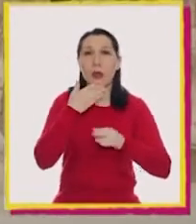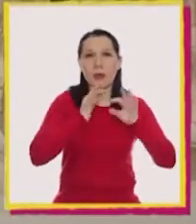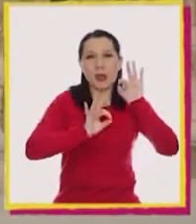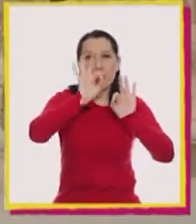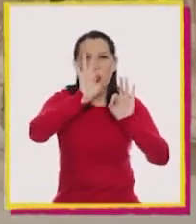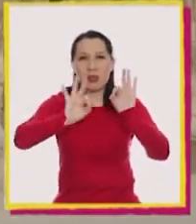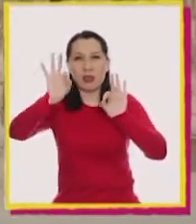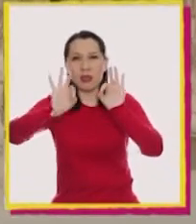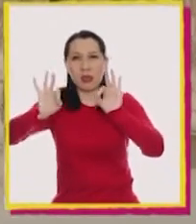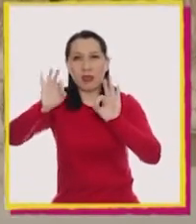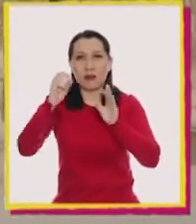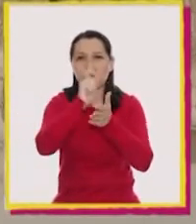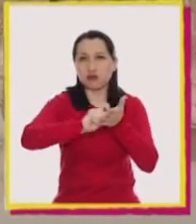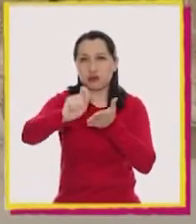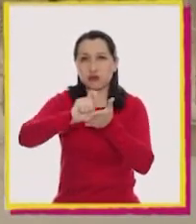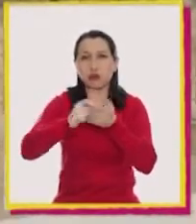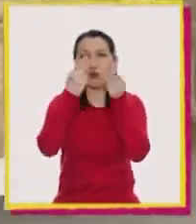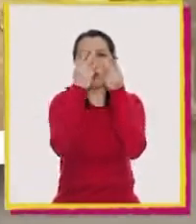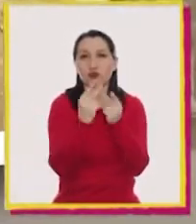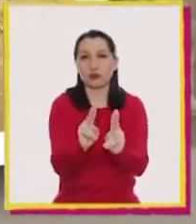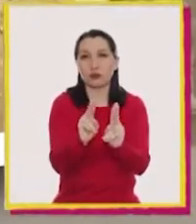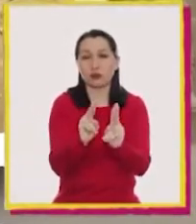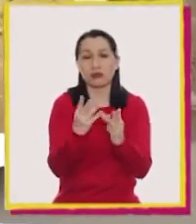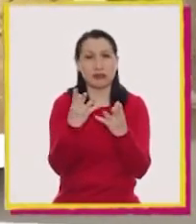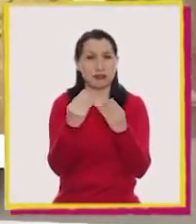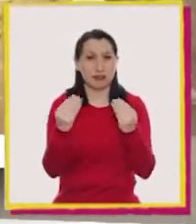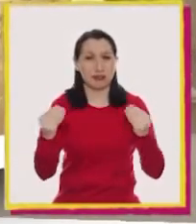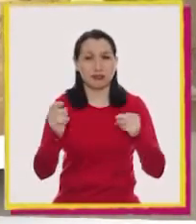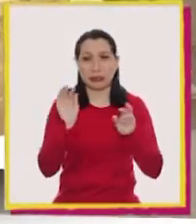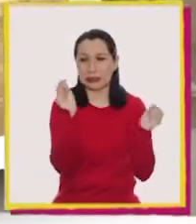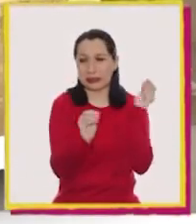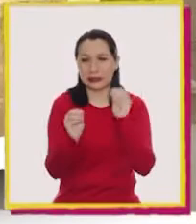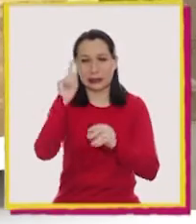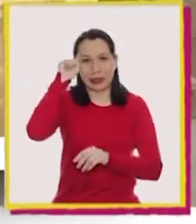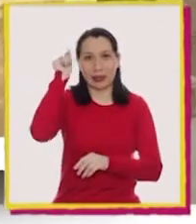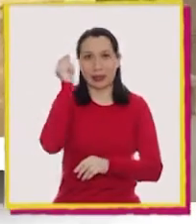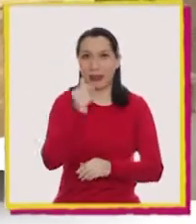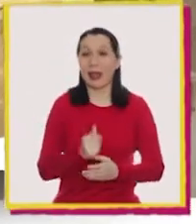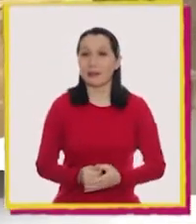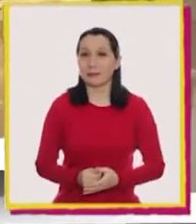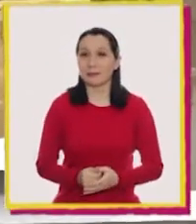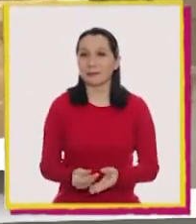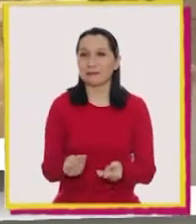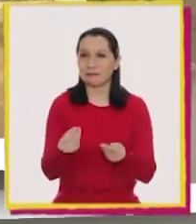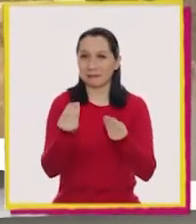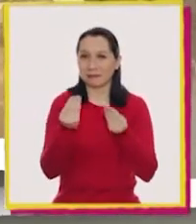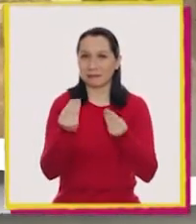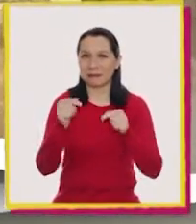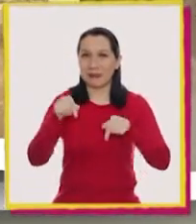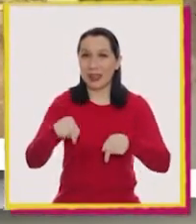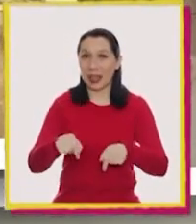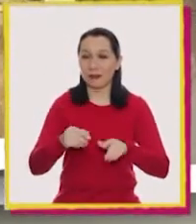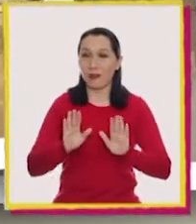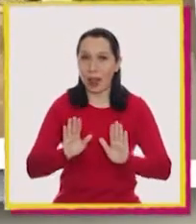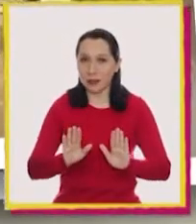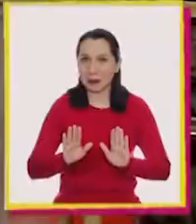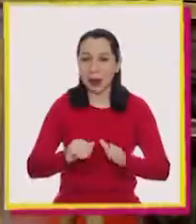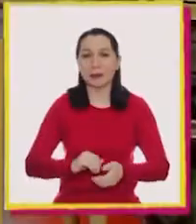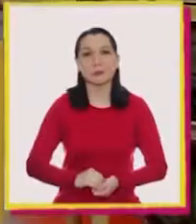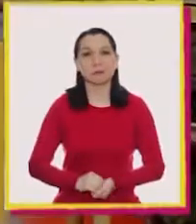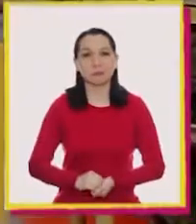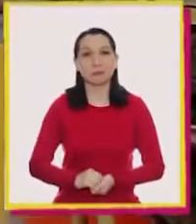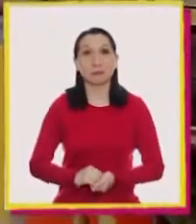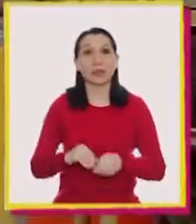jeroglífico, como su propia forma de escritura, entre tantas cosas más. Bueno, aquí me quería